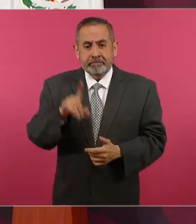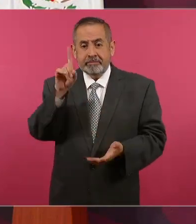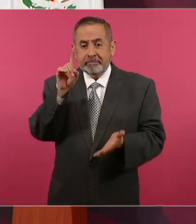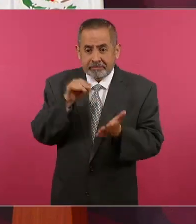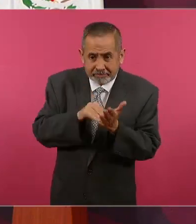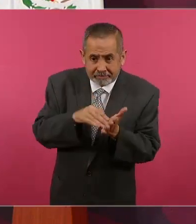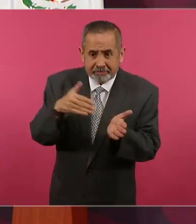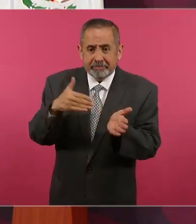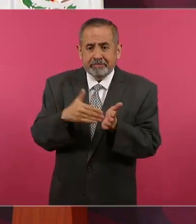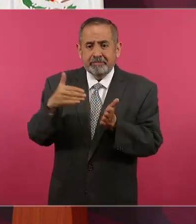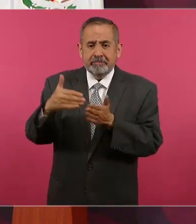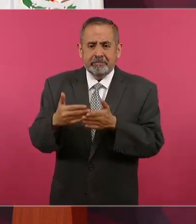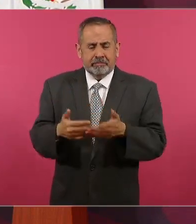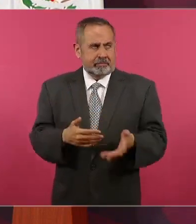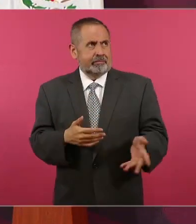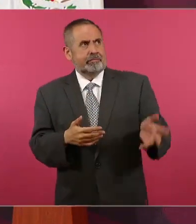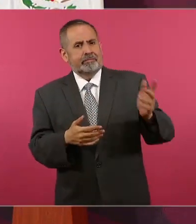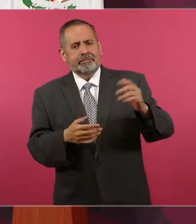1,000 millones.